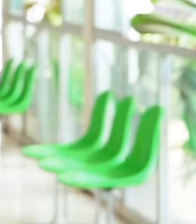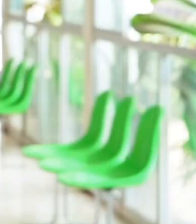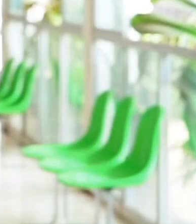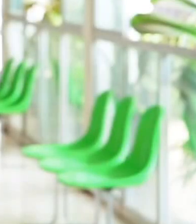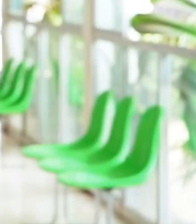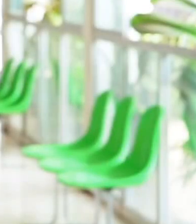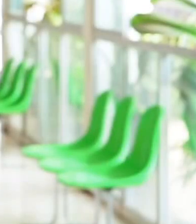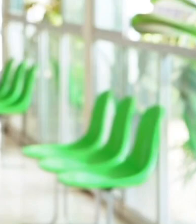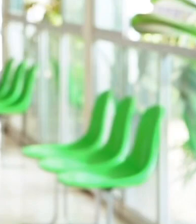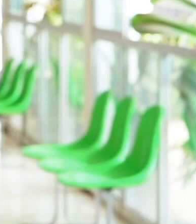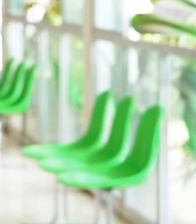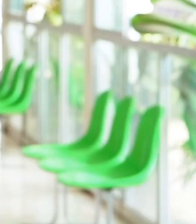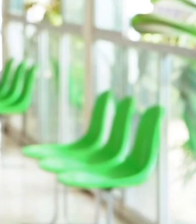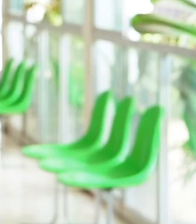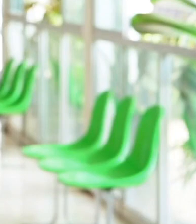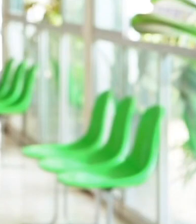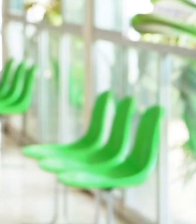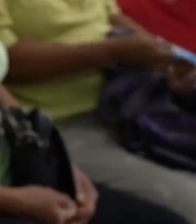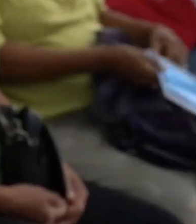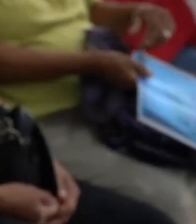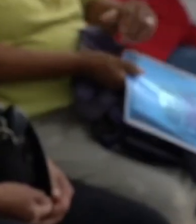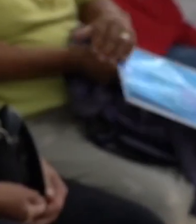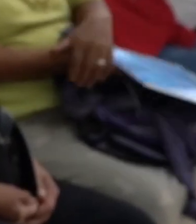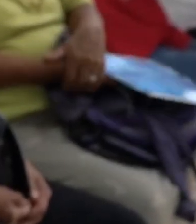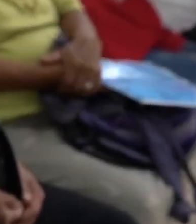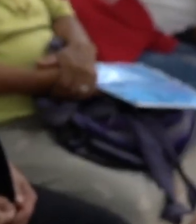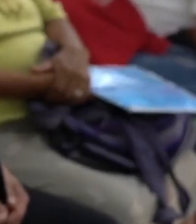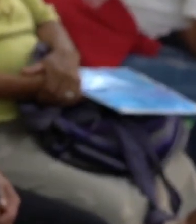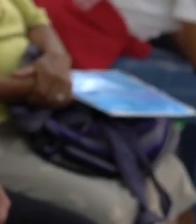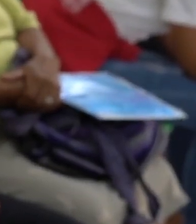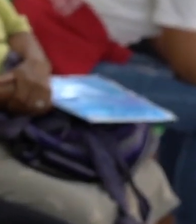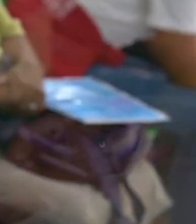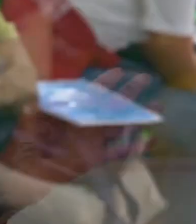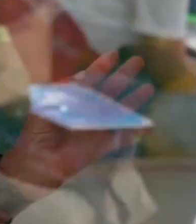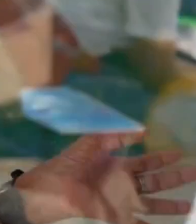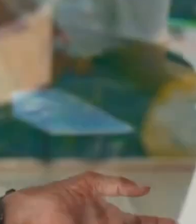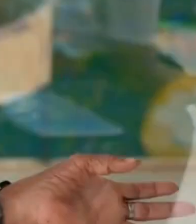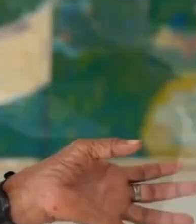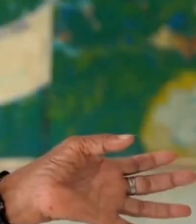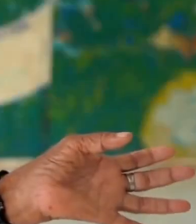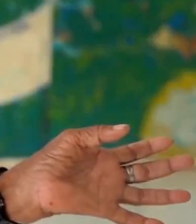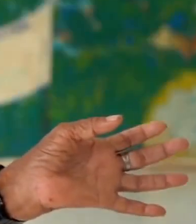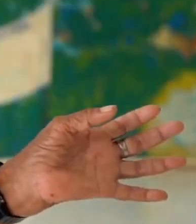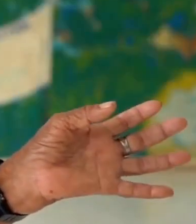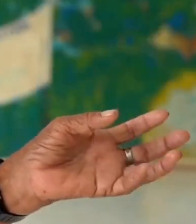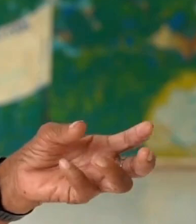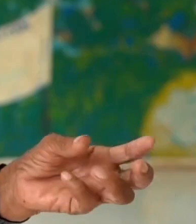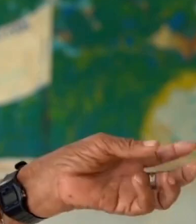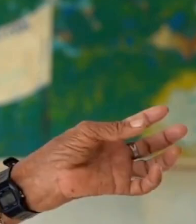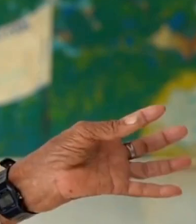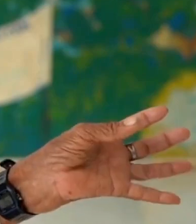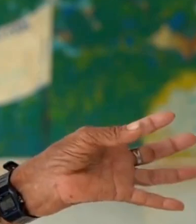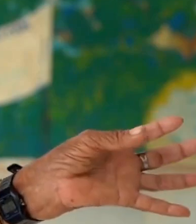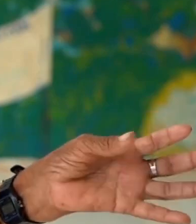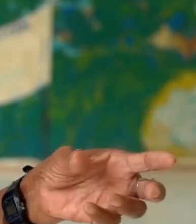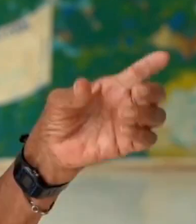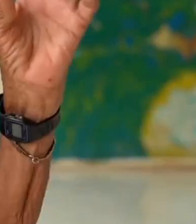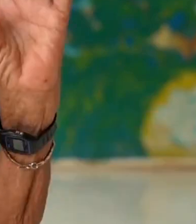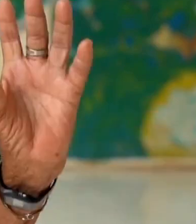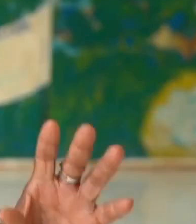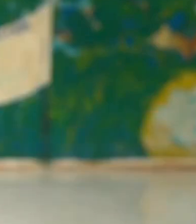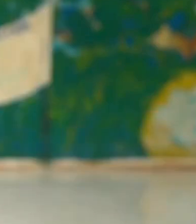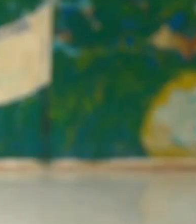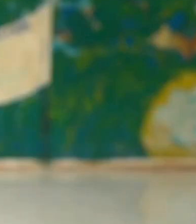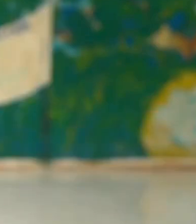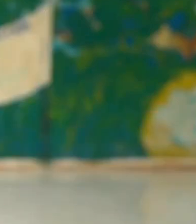para ver cómo ando de mi cuerpo. Pues ahorita yo apenas estoy empezando a mis pastillas, porque